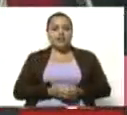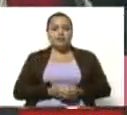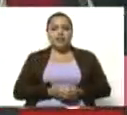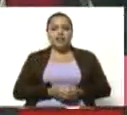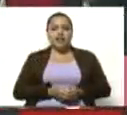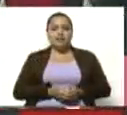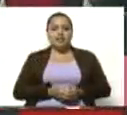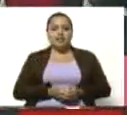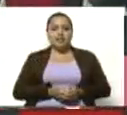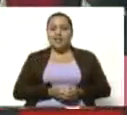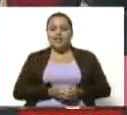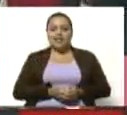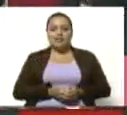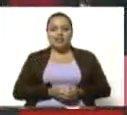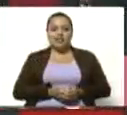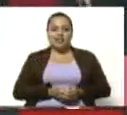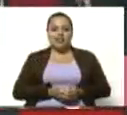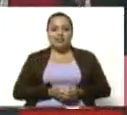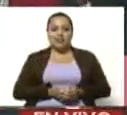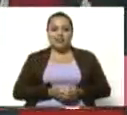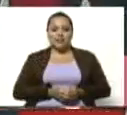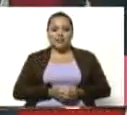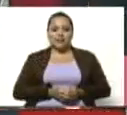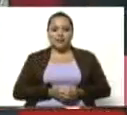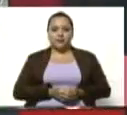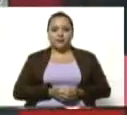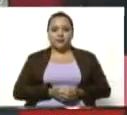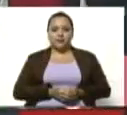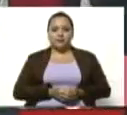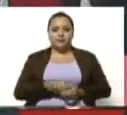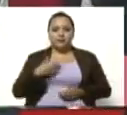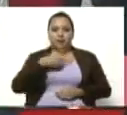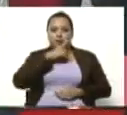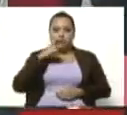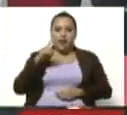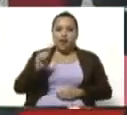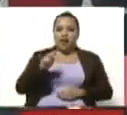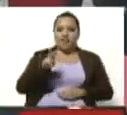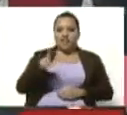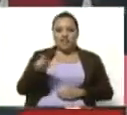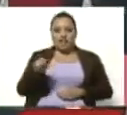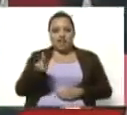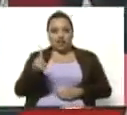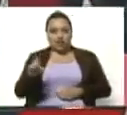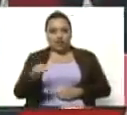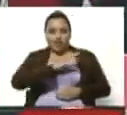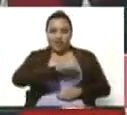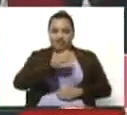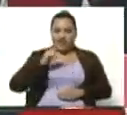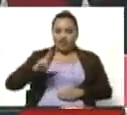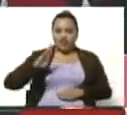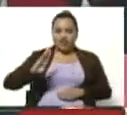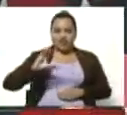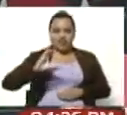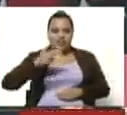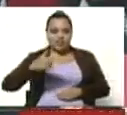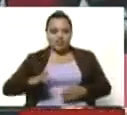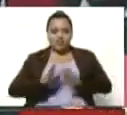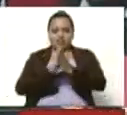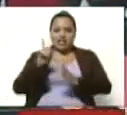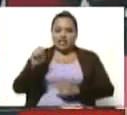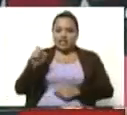Bueno mi nombre es Abelardo cabello jefe de Santa Teresa es